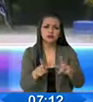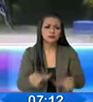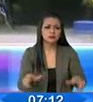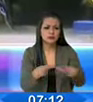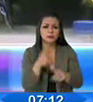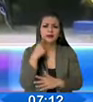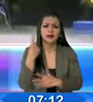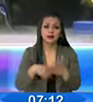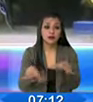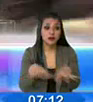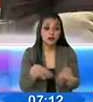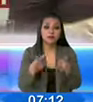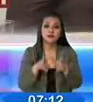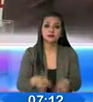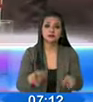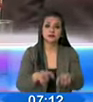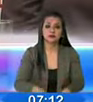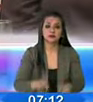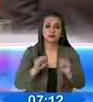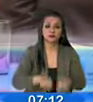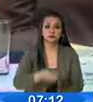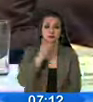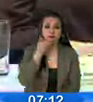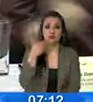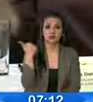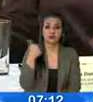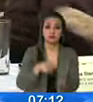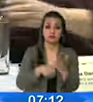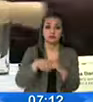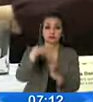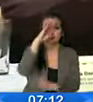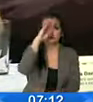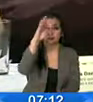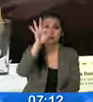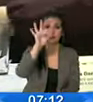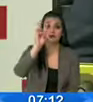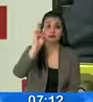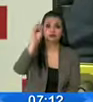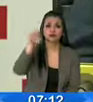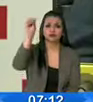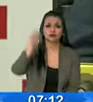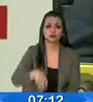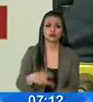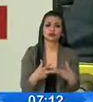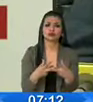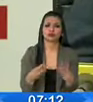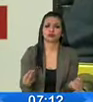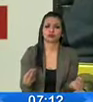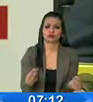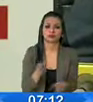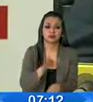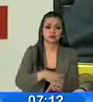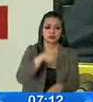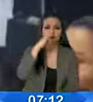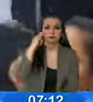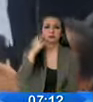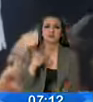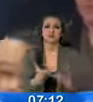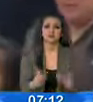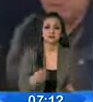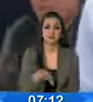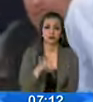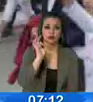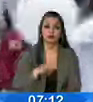las acciones de investigación. Según cifras del Ministerio del Interior, 96% de los casos se resuelven respecto a desapariciones. No